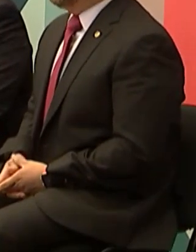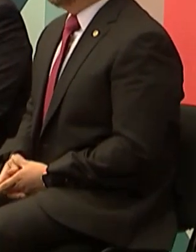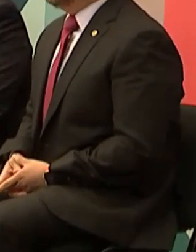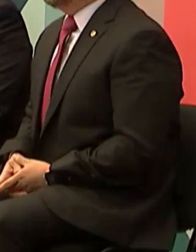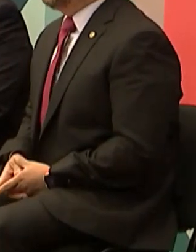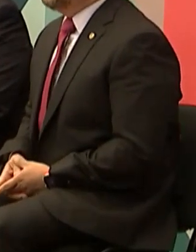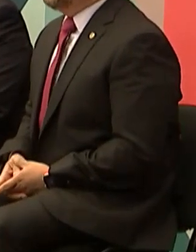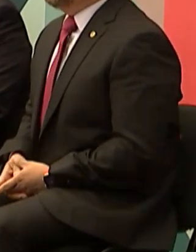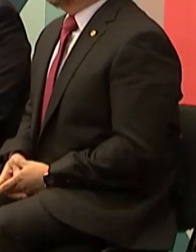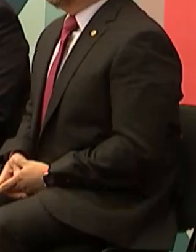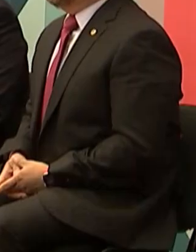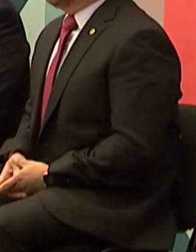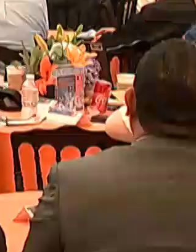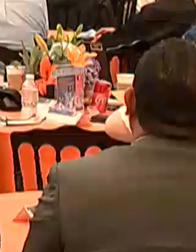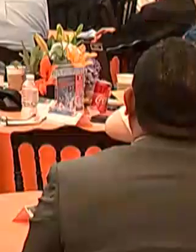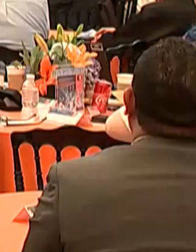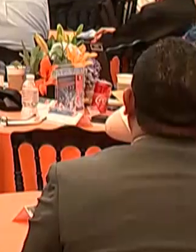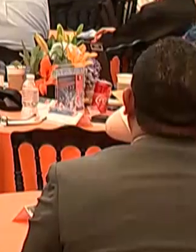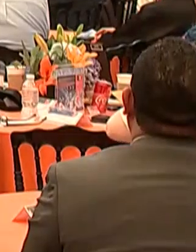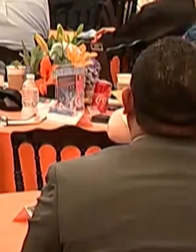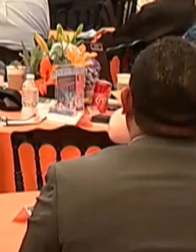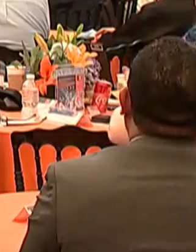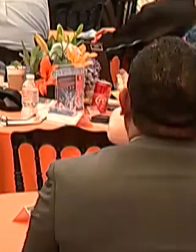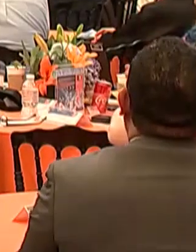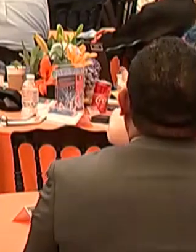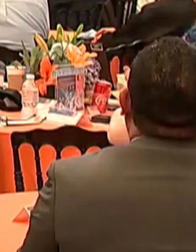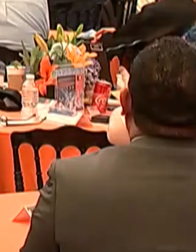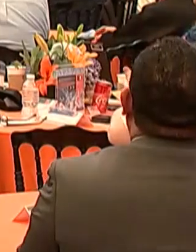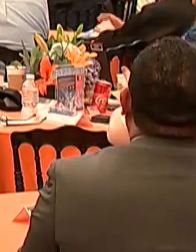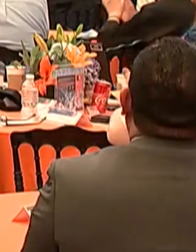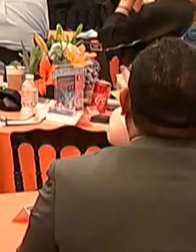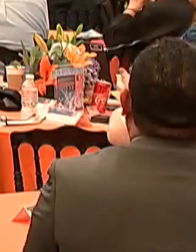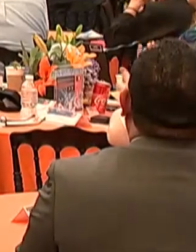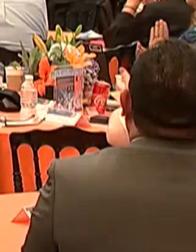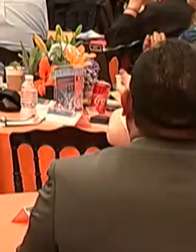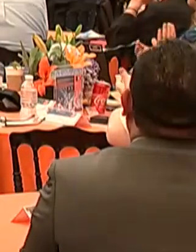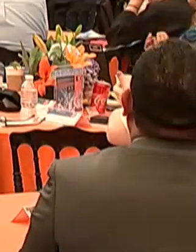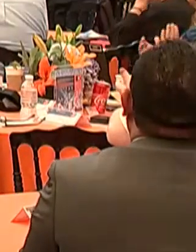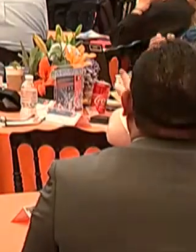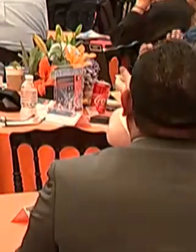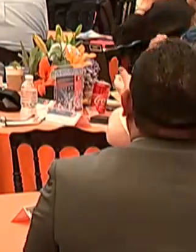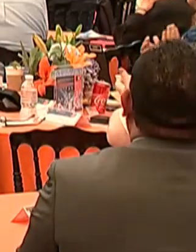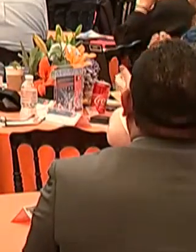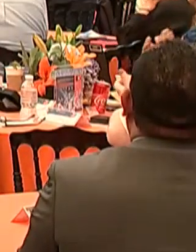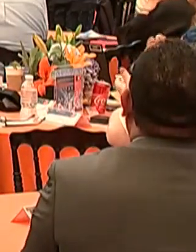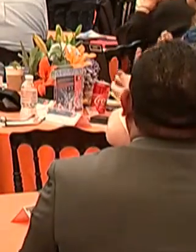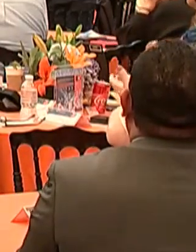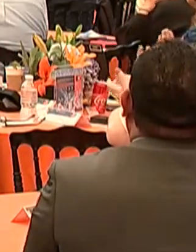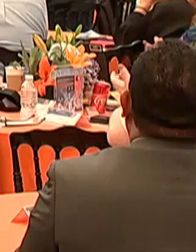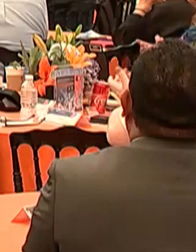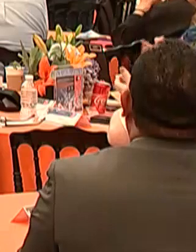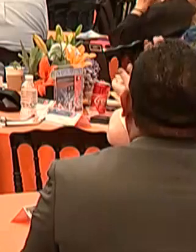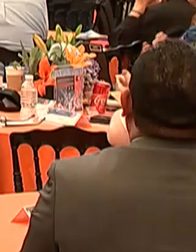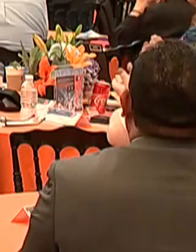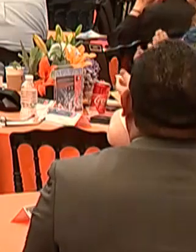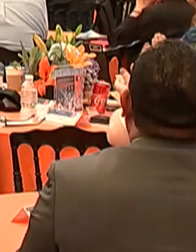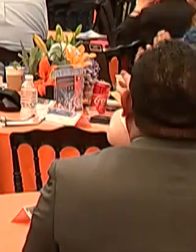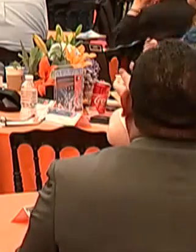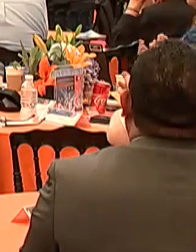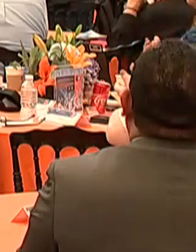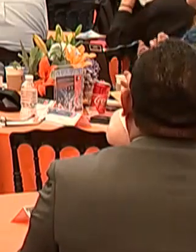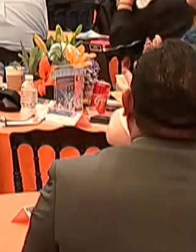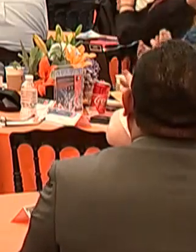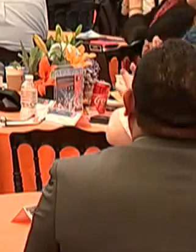con nosotros, a los integrantes del Comité Ejecutivo Nacional, a los integrantes de los órganos de gobierno de nuestra